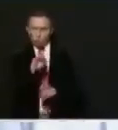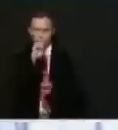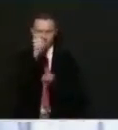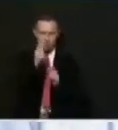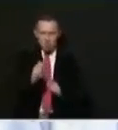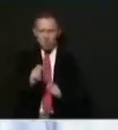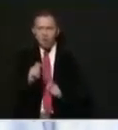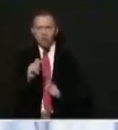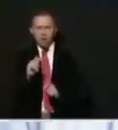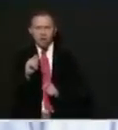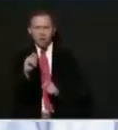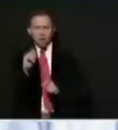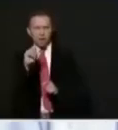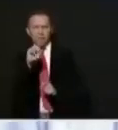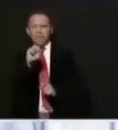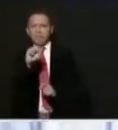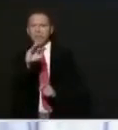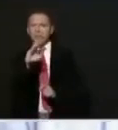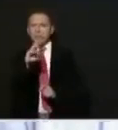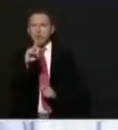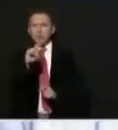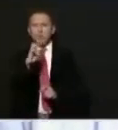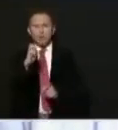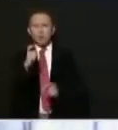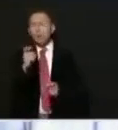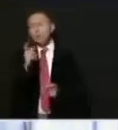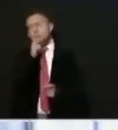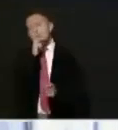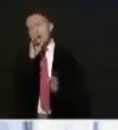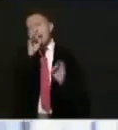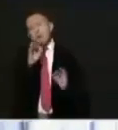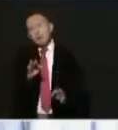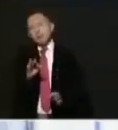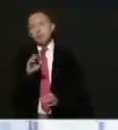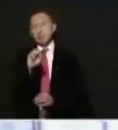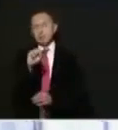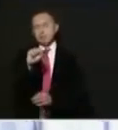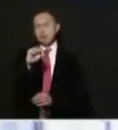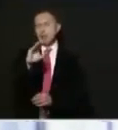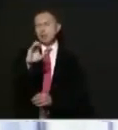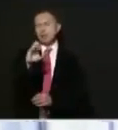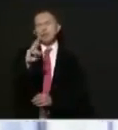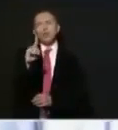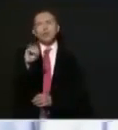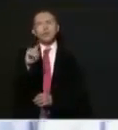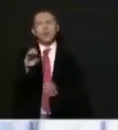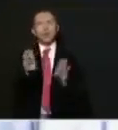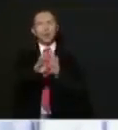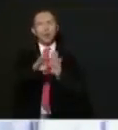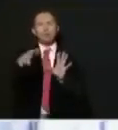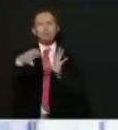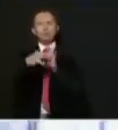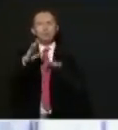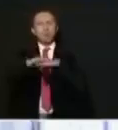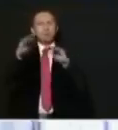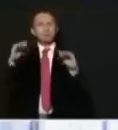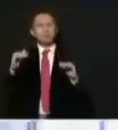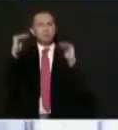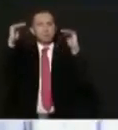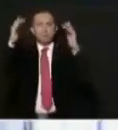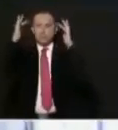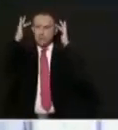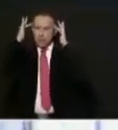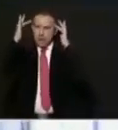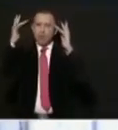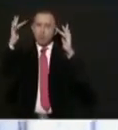se nombran sacerdotes. Sacerdotes, correcto, porque están ligados a lo sagrado. Ok. Entonces, en